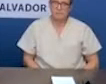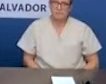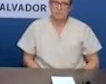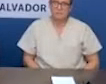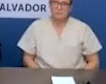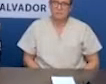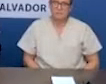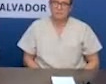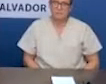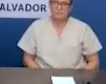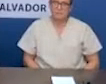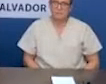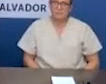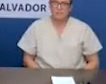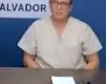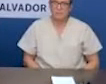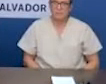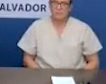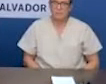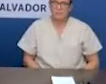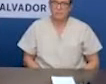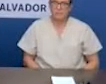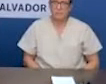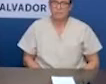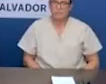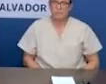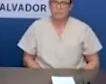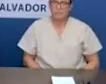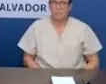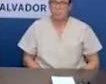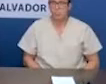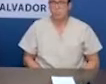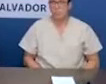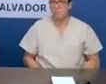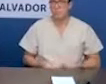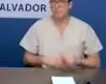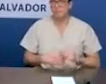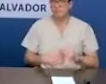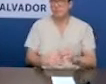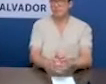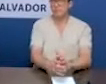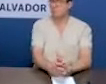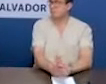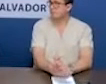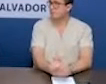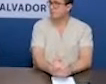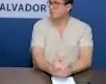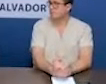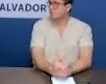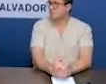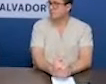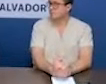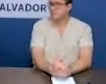de corta duración dentro del espectro de la esquizofrenia, aunque aunque su alteración de base no